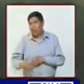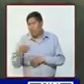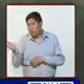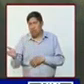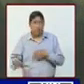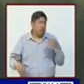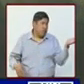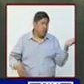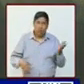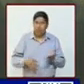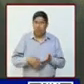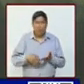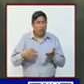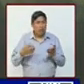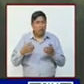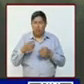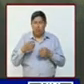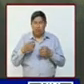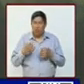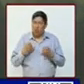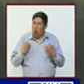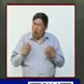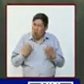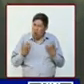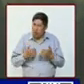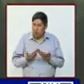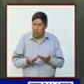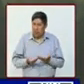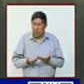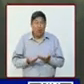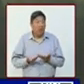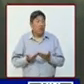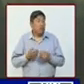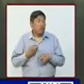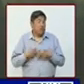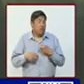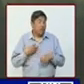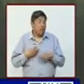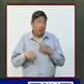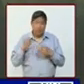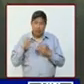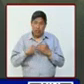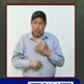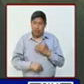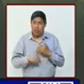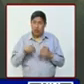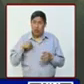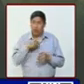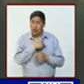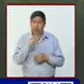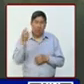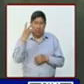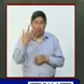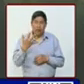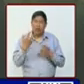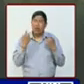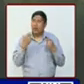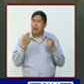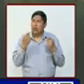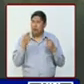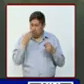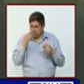cosa, está en otra cosa, y a muy corta edad. Muy complicado realmente, pero lo cierto es que nosotros también como medio hemos tratado